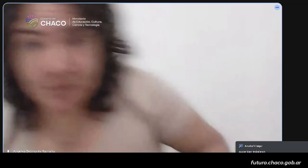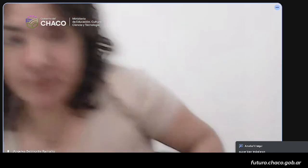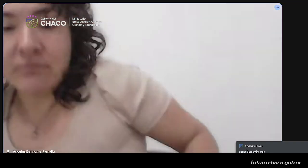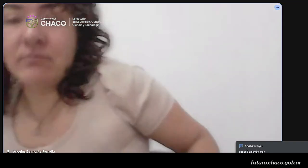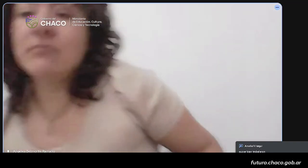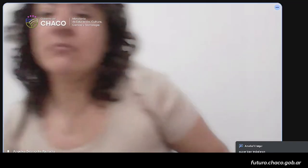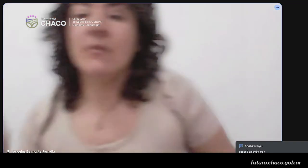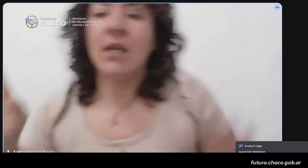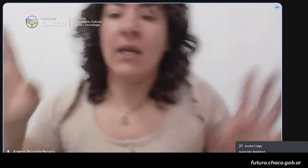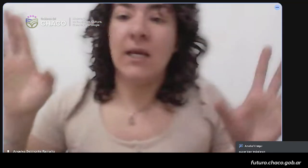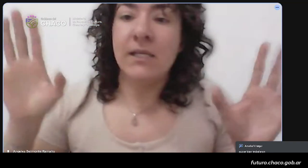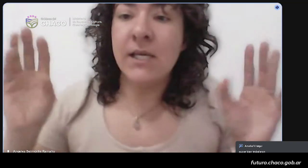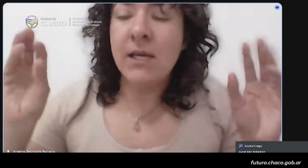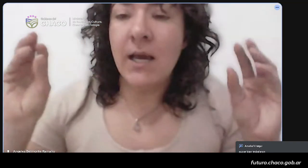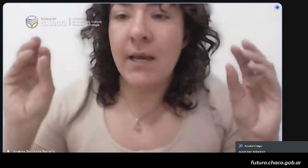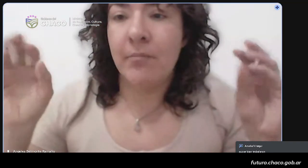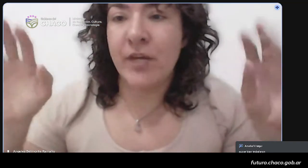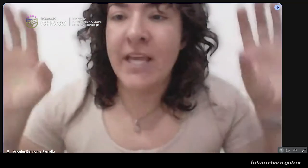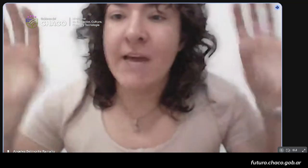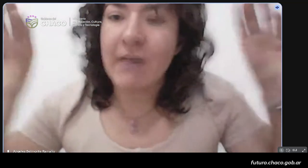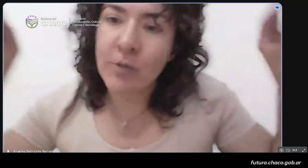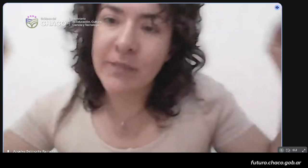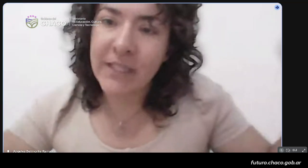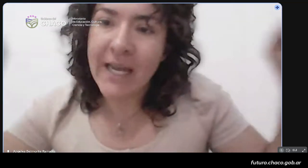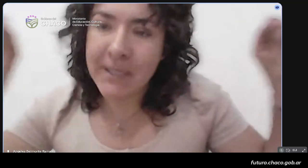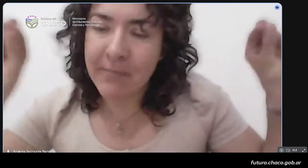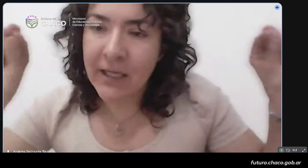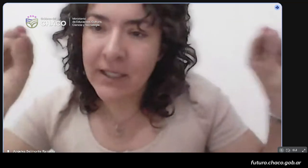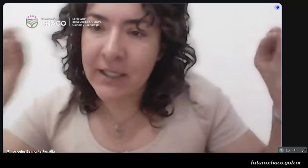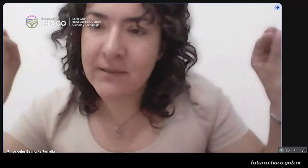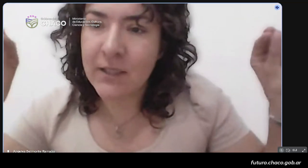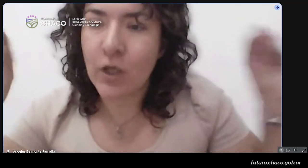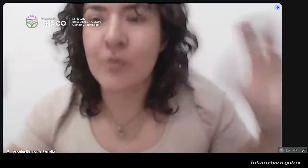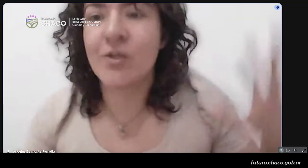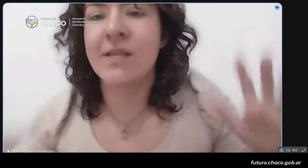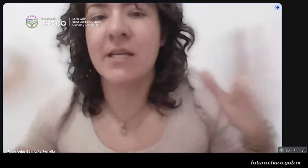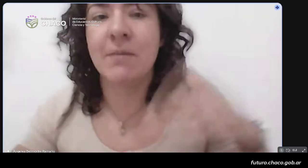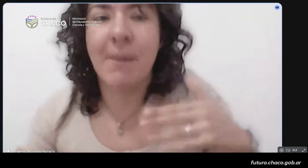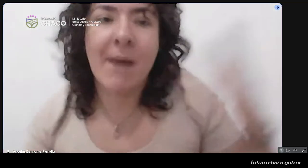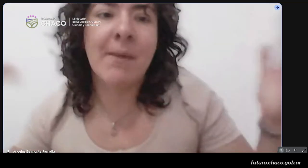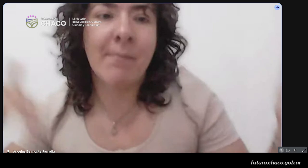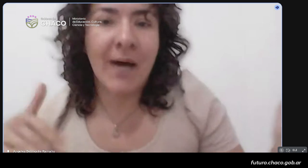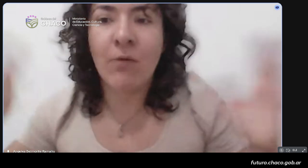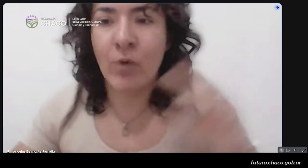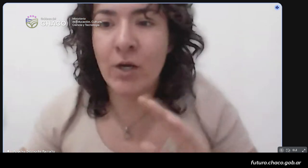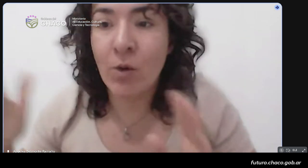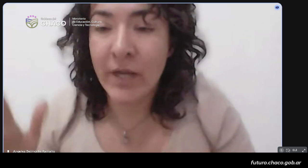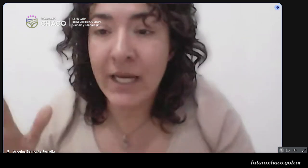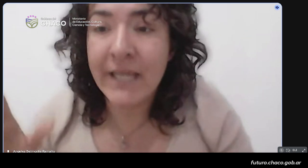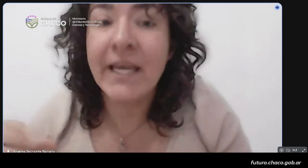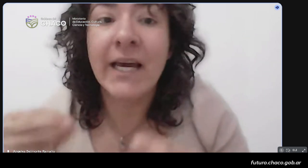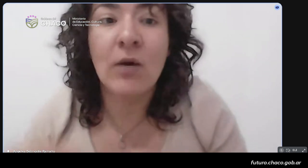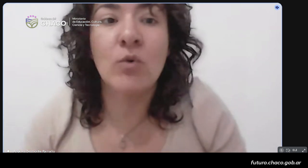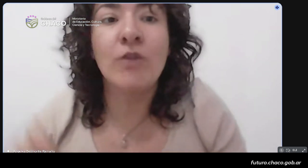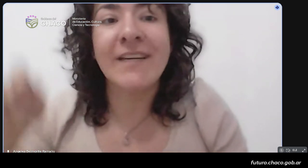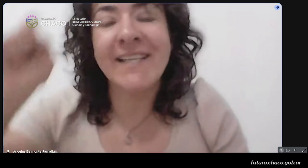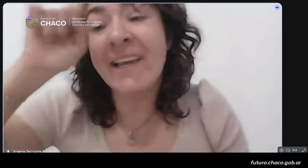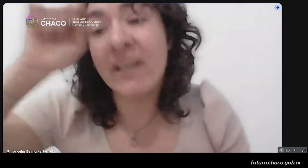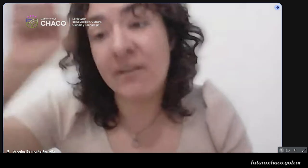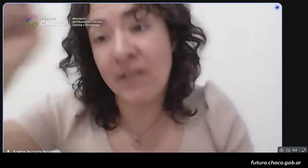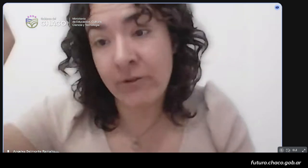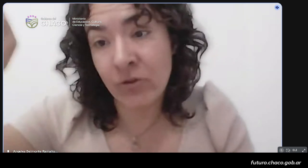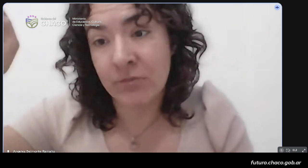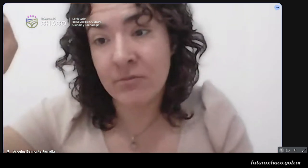pizarrón y por ahí abajo poner las imágenes de cómo son las señas mamá, papá, abuela, abuela, y que cada uno